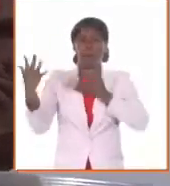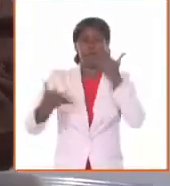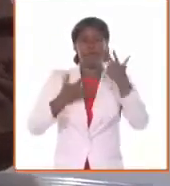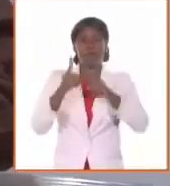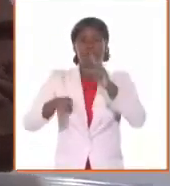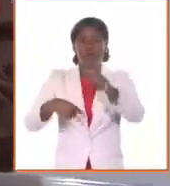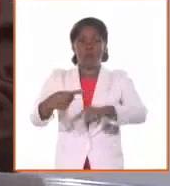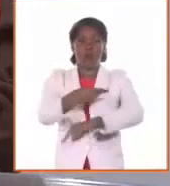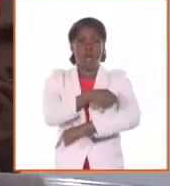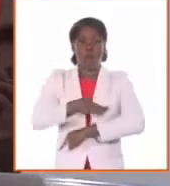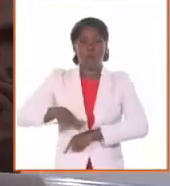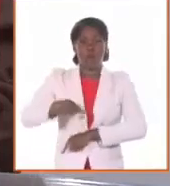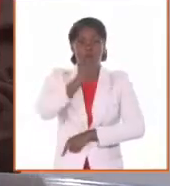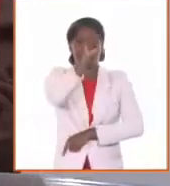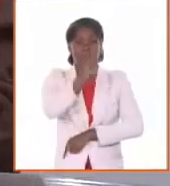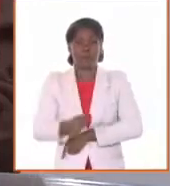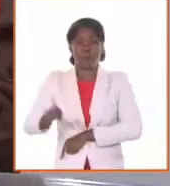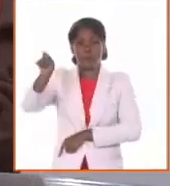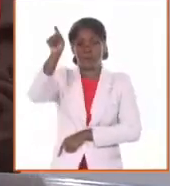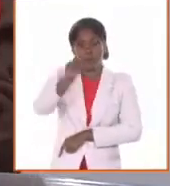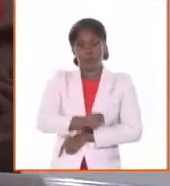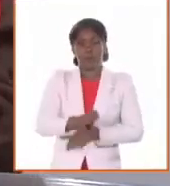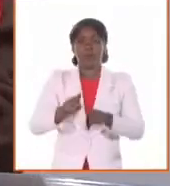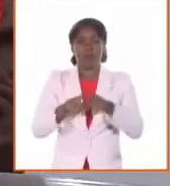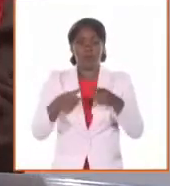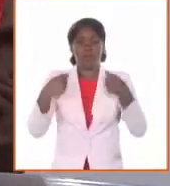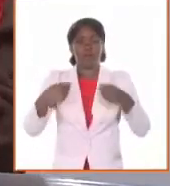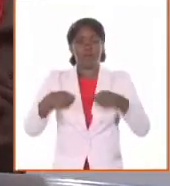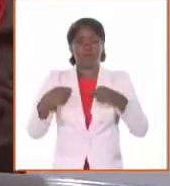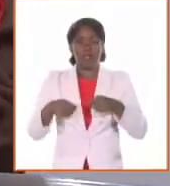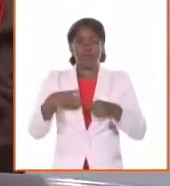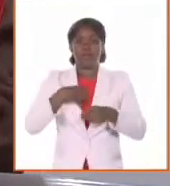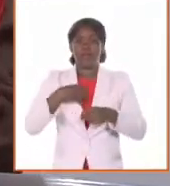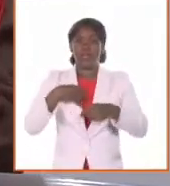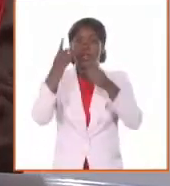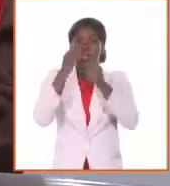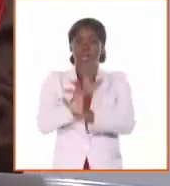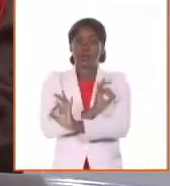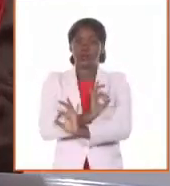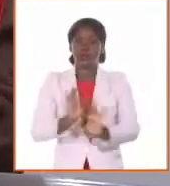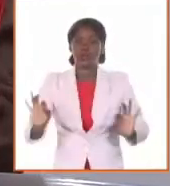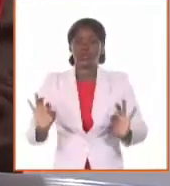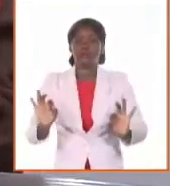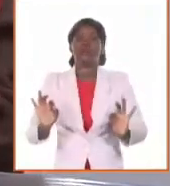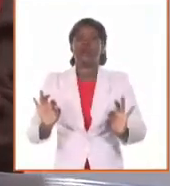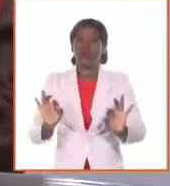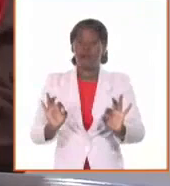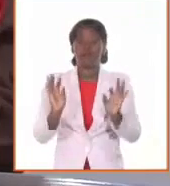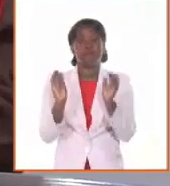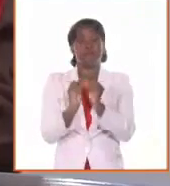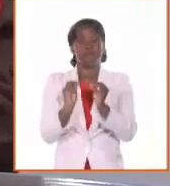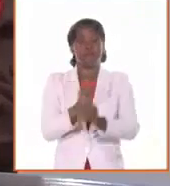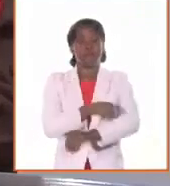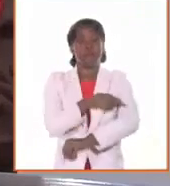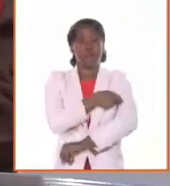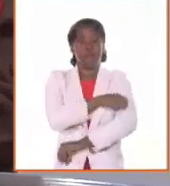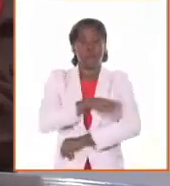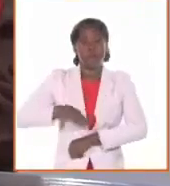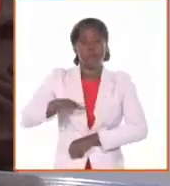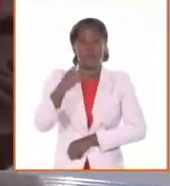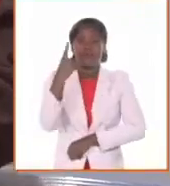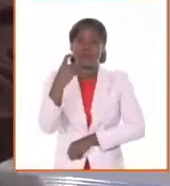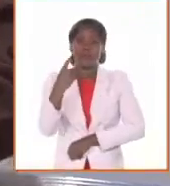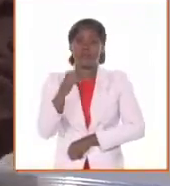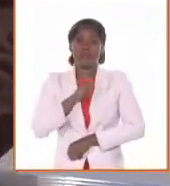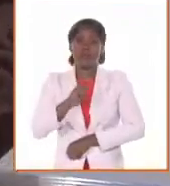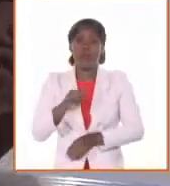para el ejercicio de la función notarial y nosotros también le hemos explicado a ellos y estamos conscientes de